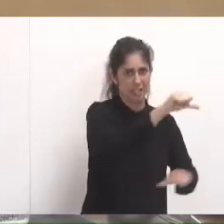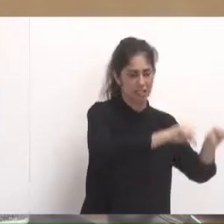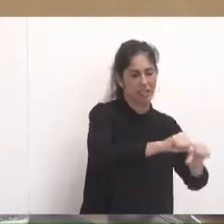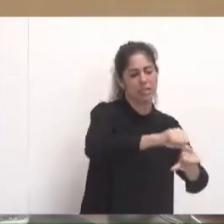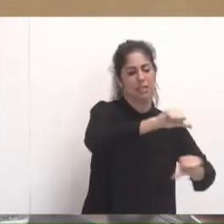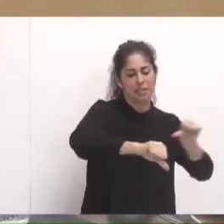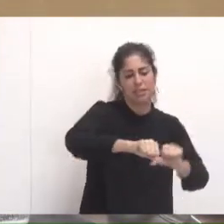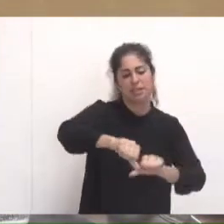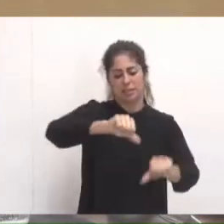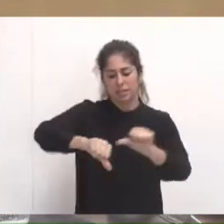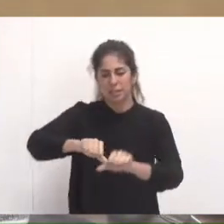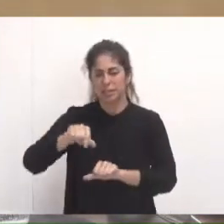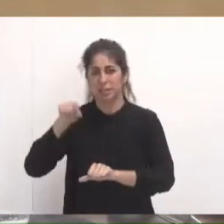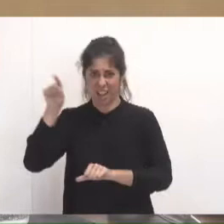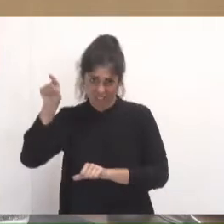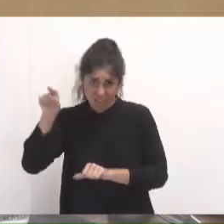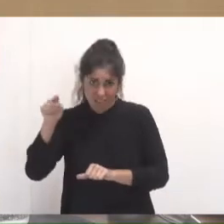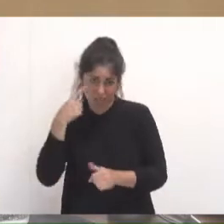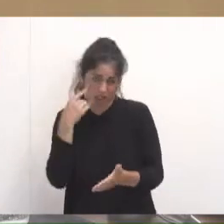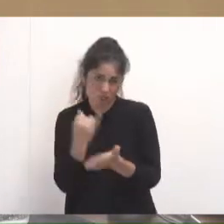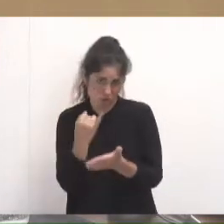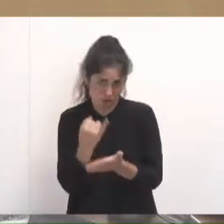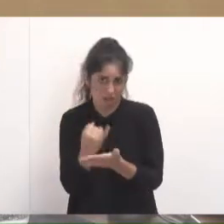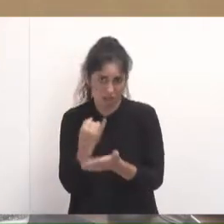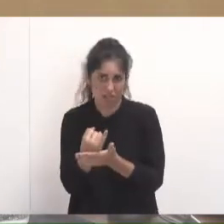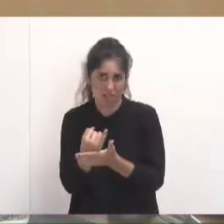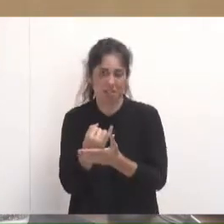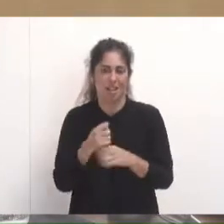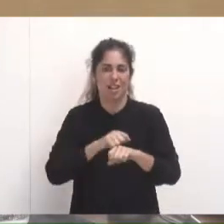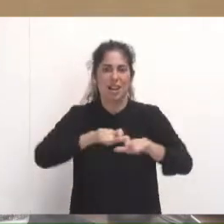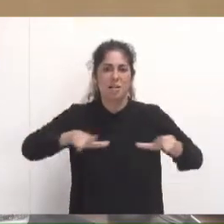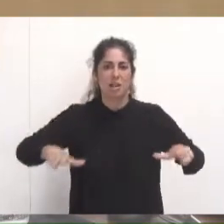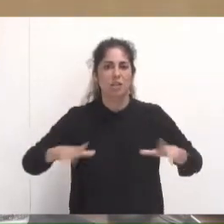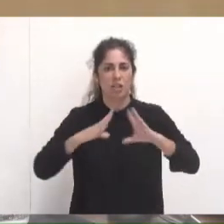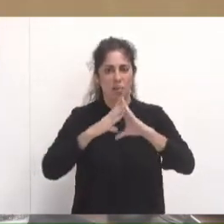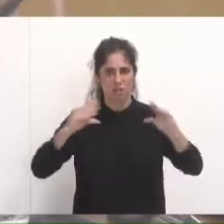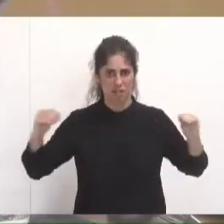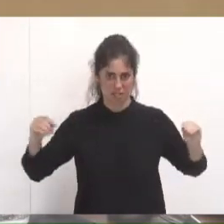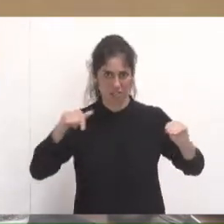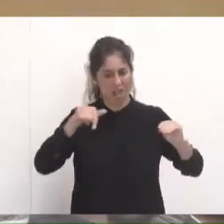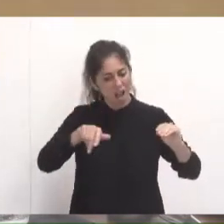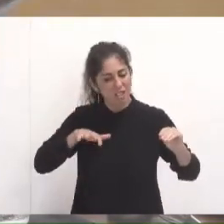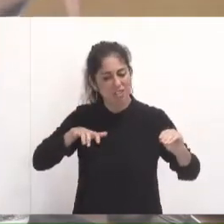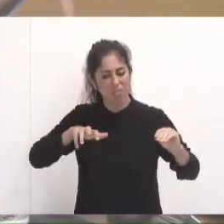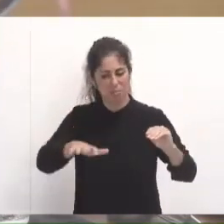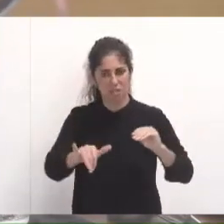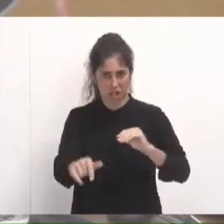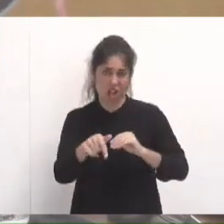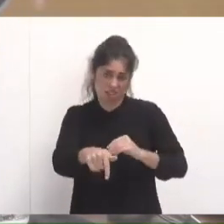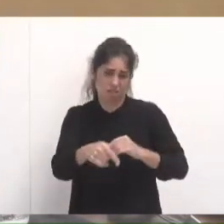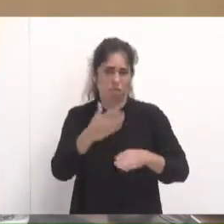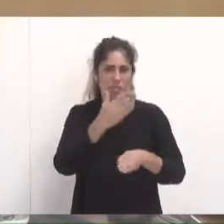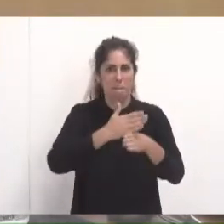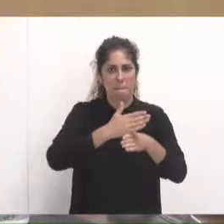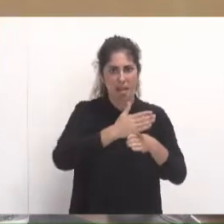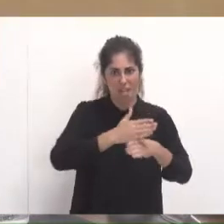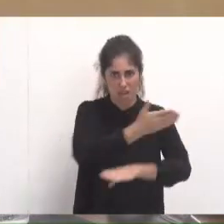allí. Además, la cultivan en el propio patio de la universidad. Es decir, tienen los tocones de madera